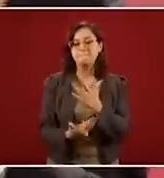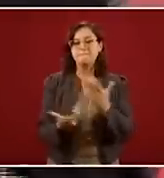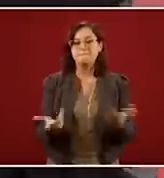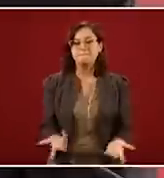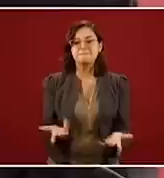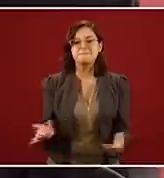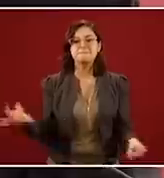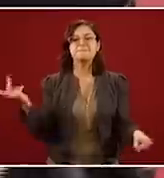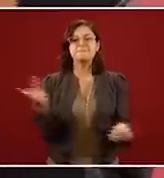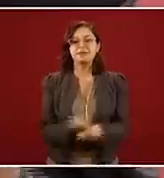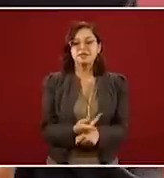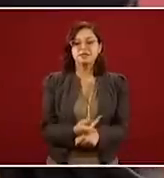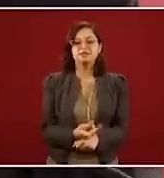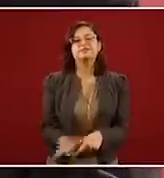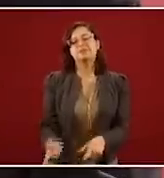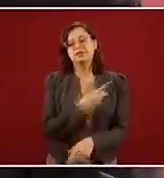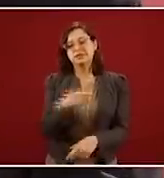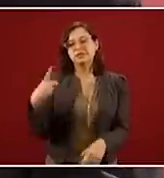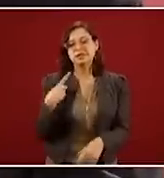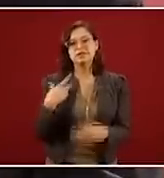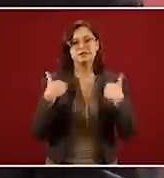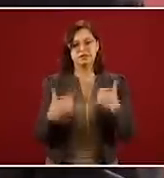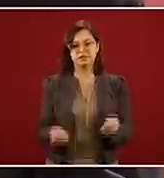es importante que esto se conozca.